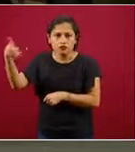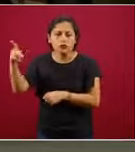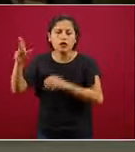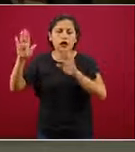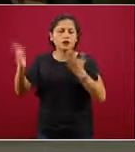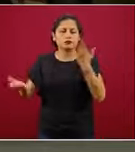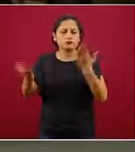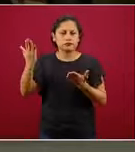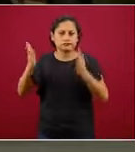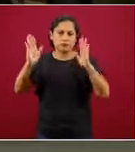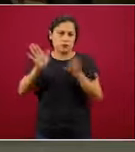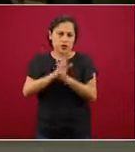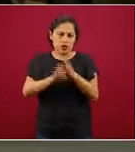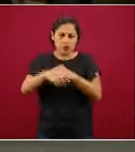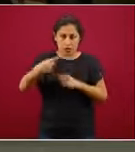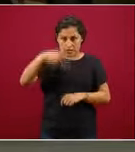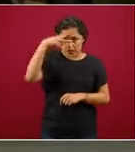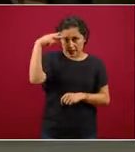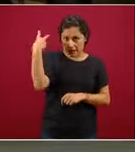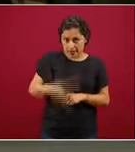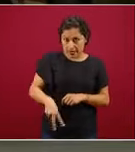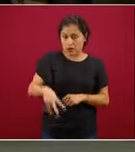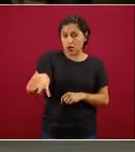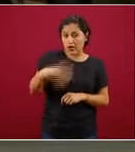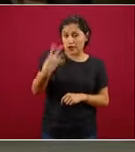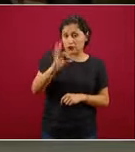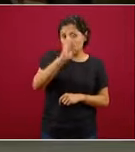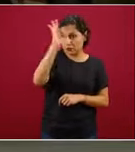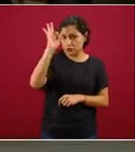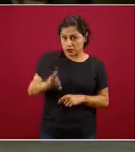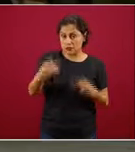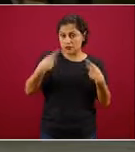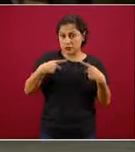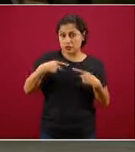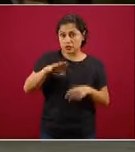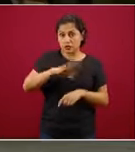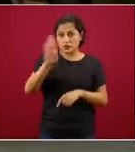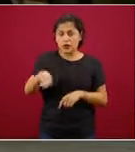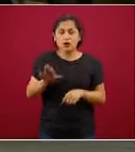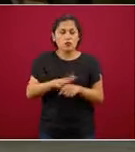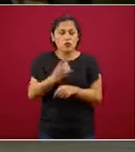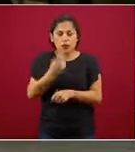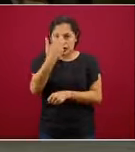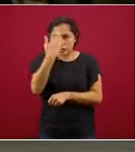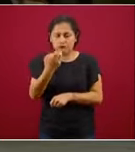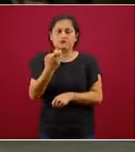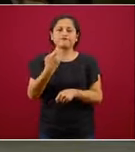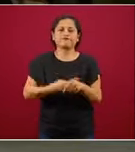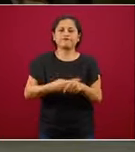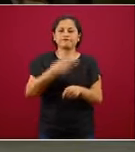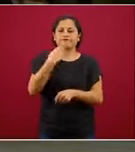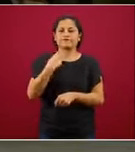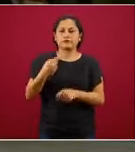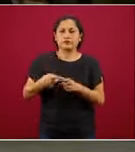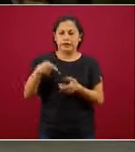repetido muchas veces, tenemos el 14%, ¿no?, de mortalidad por diabetes, esto cifra de